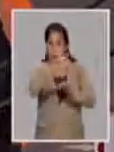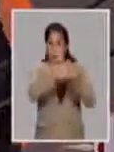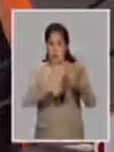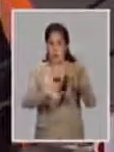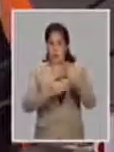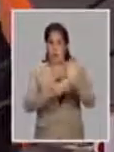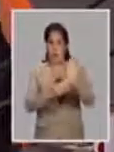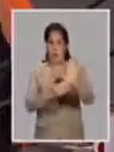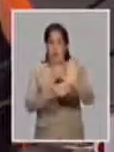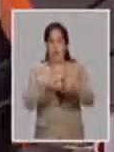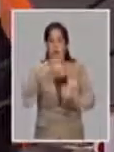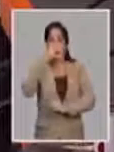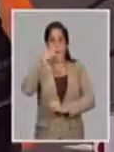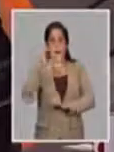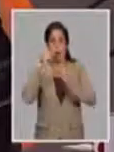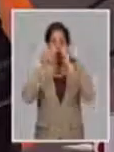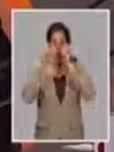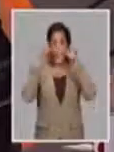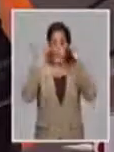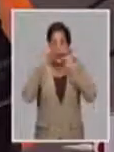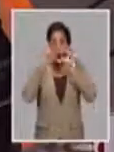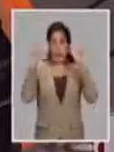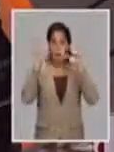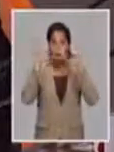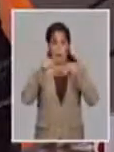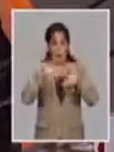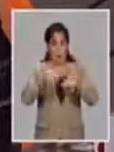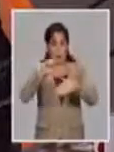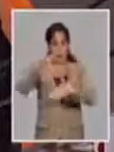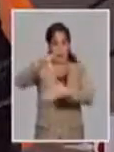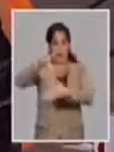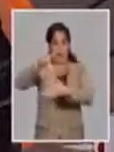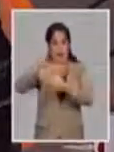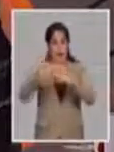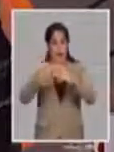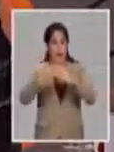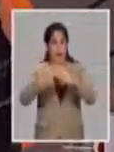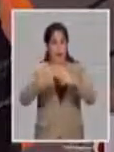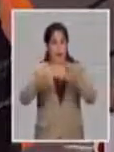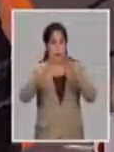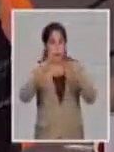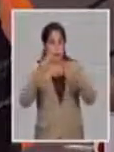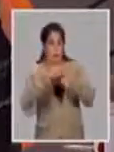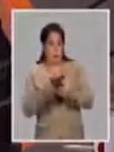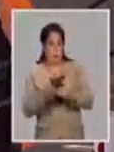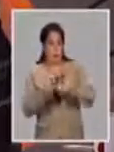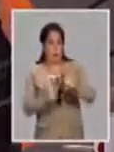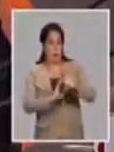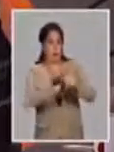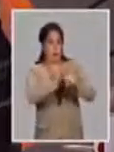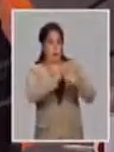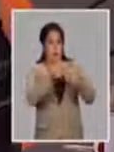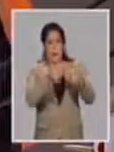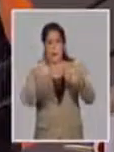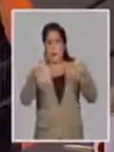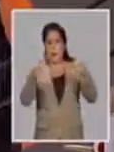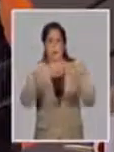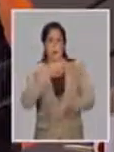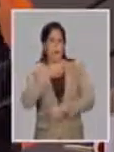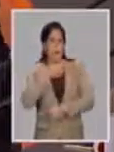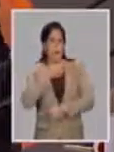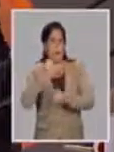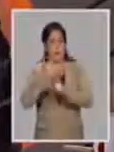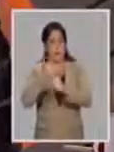un informe que señala el impacto tremendo que está teniendo en América Latina la pandemia, sobre todo en el crecimiento de la